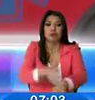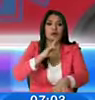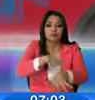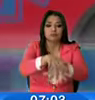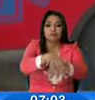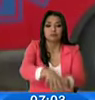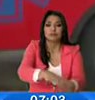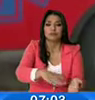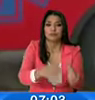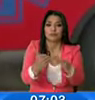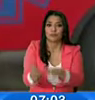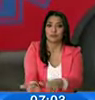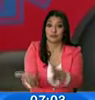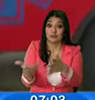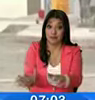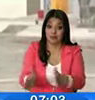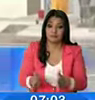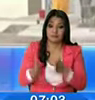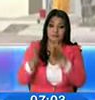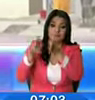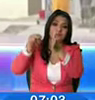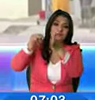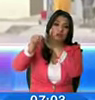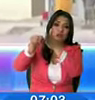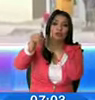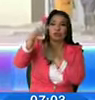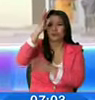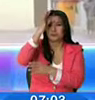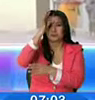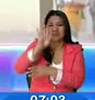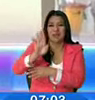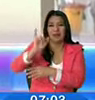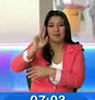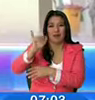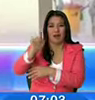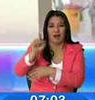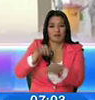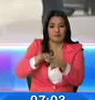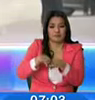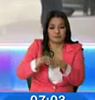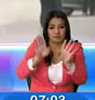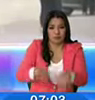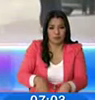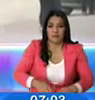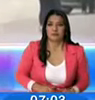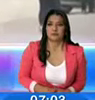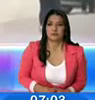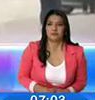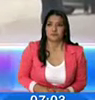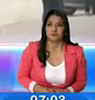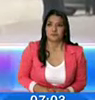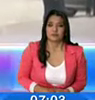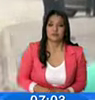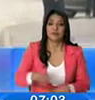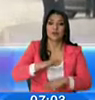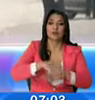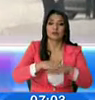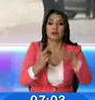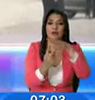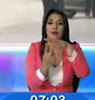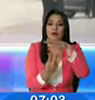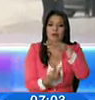restos mortales fueron llevados a la morgue del Hospital Velasco Ibarra para que se le practique la necropsia de ley. Es una asfixia por sumersión, es lo que